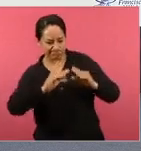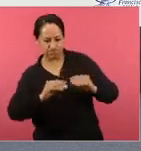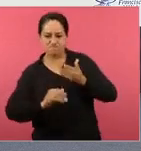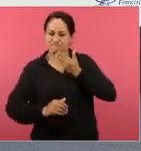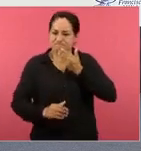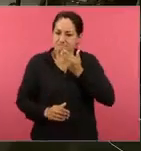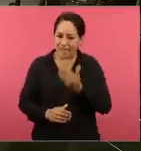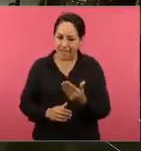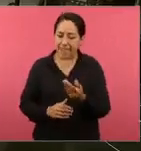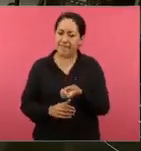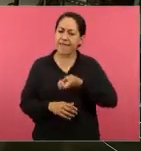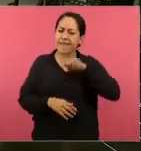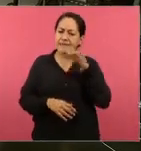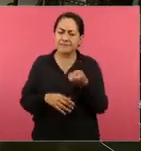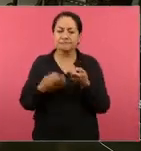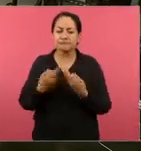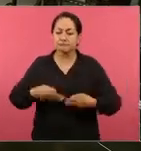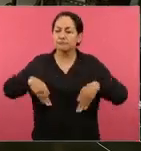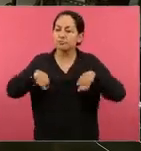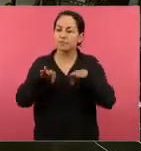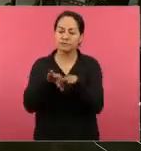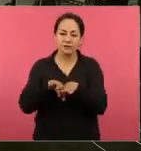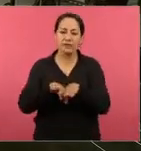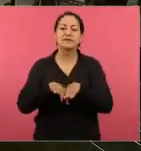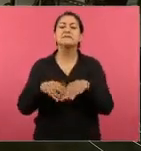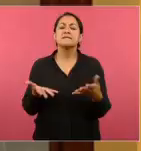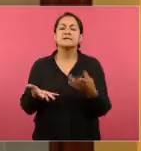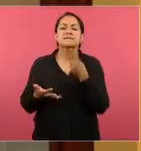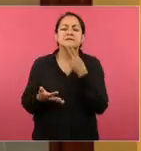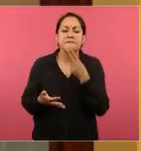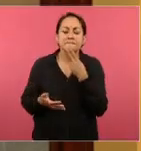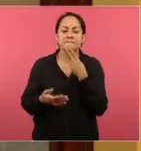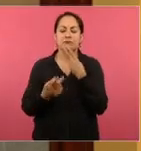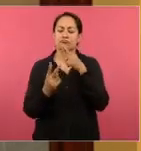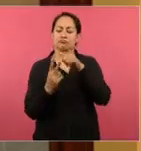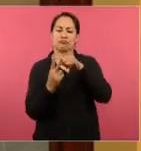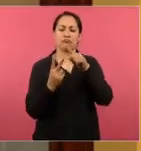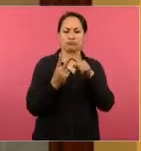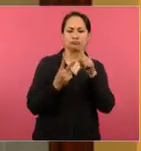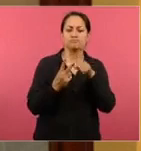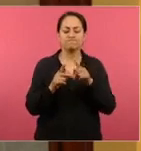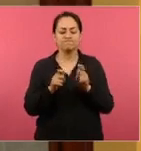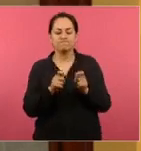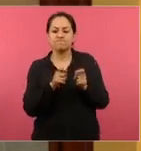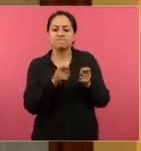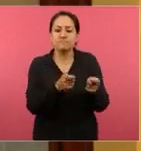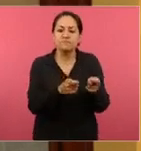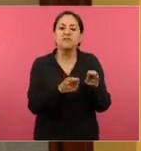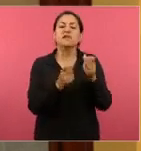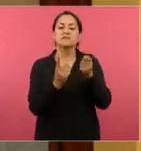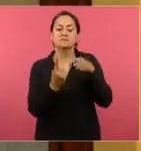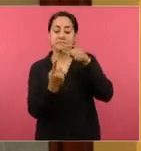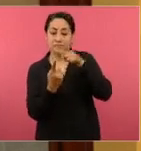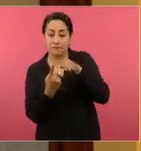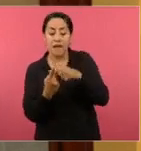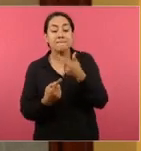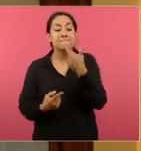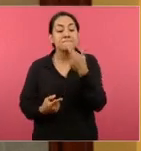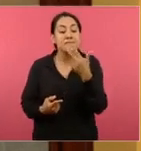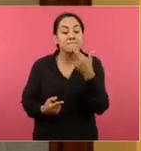un elemento que logra estas dos grandes tareas. Mejorar los